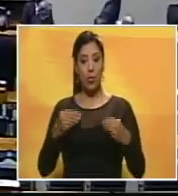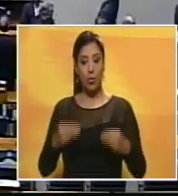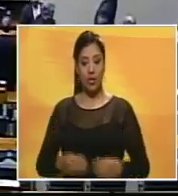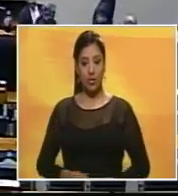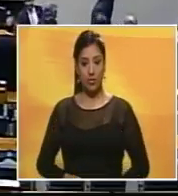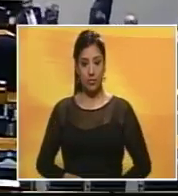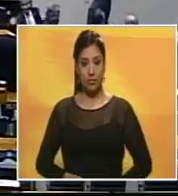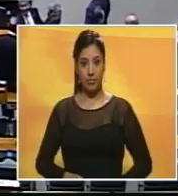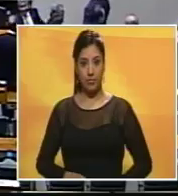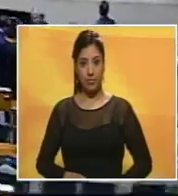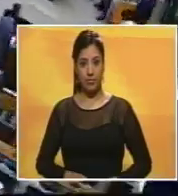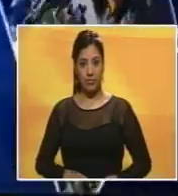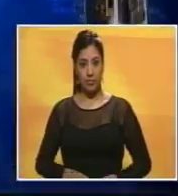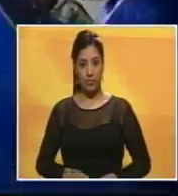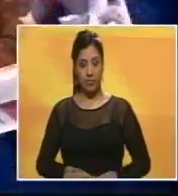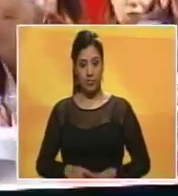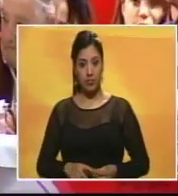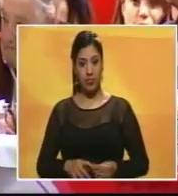pública.